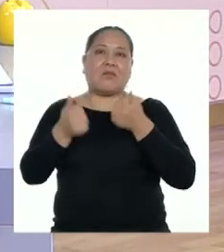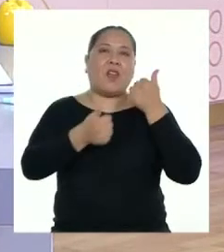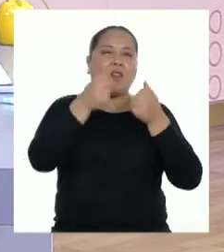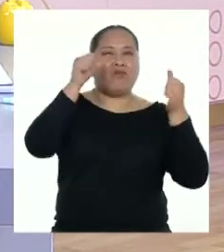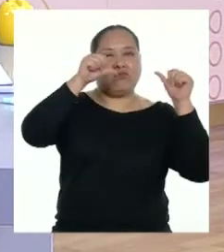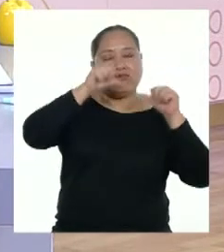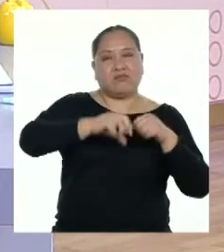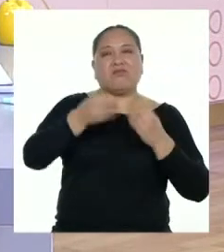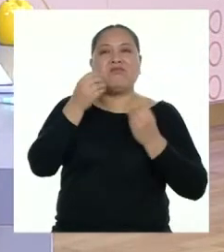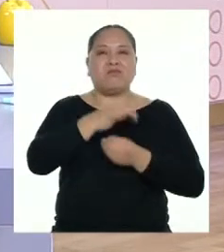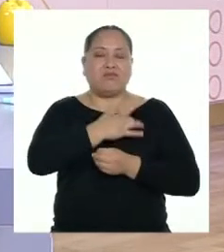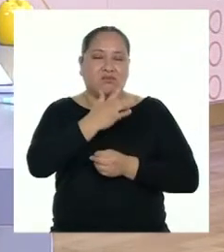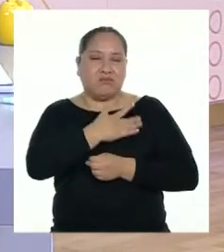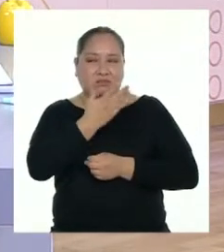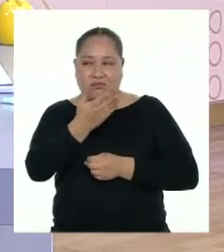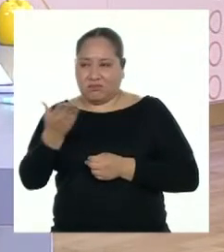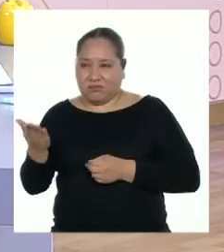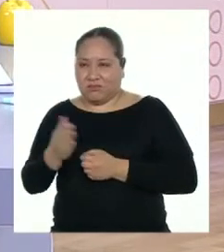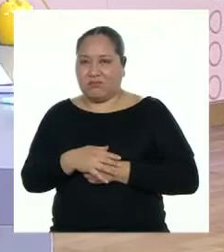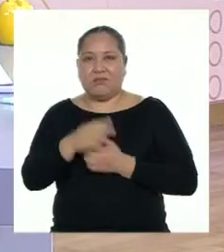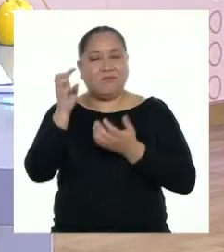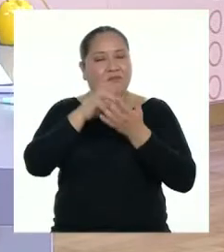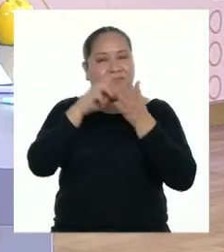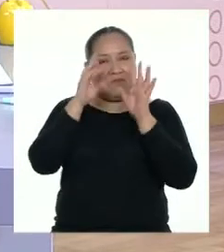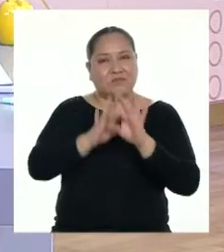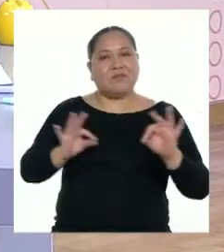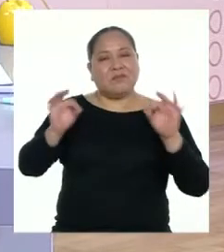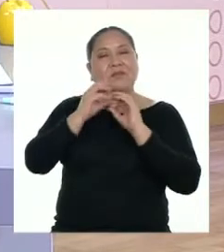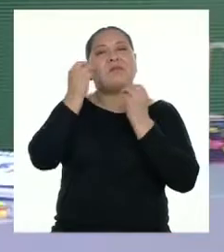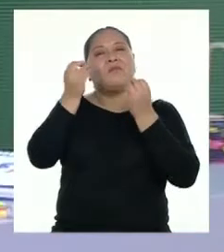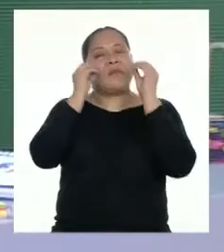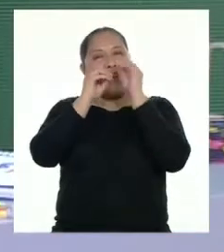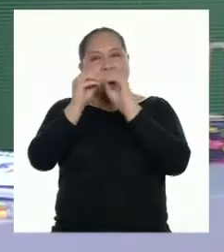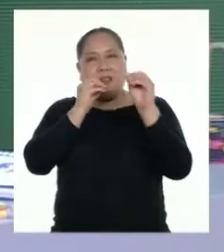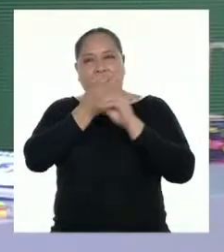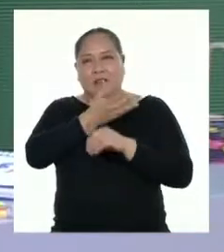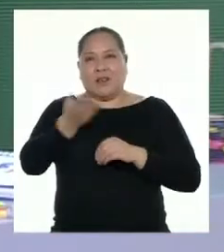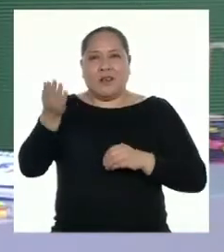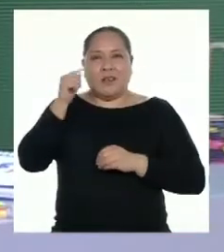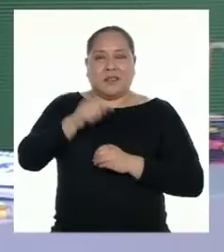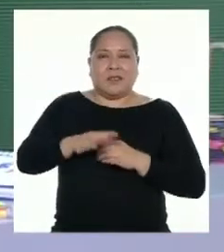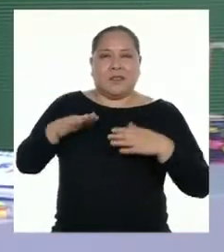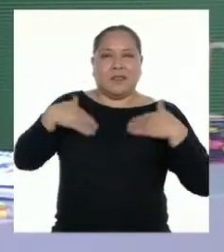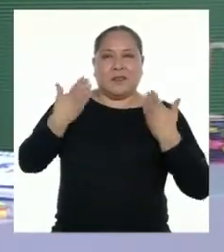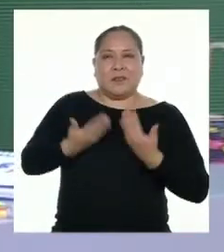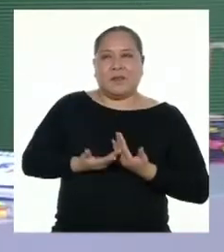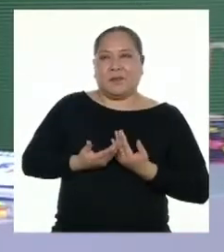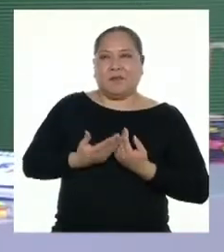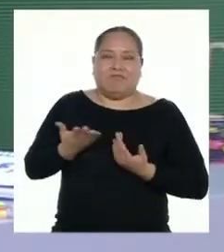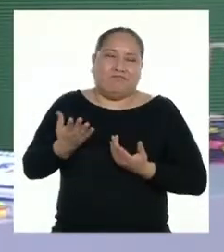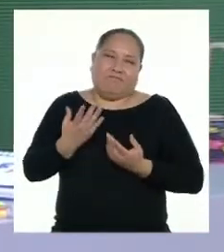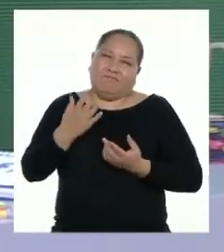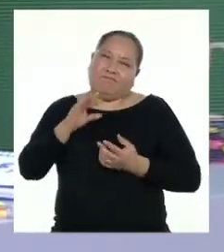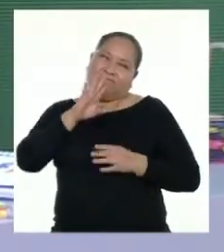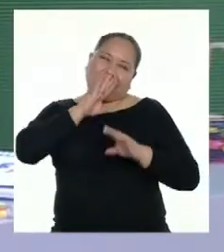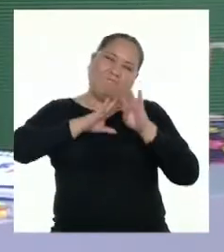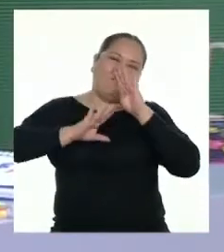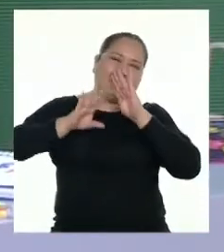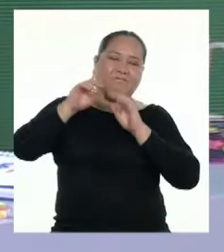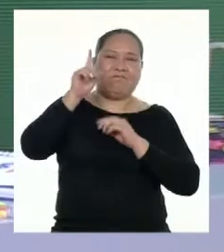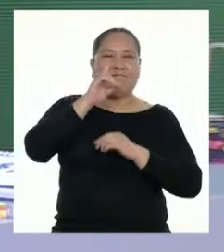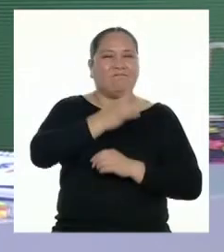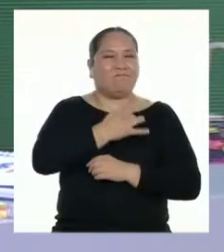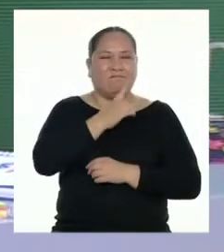frente a ellas. Y lo importante, cómo nos enfrentamos a ellas. Podemos bloquearnos un poquito o sentir que no